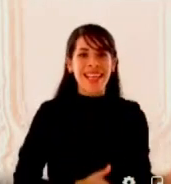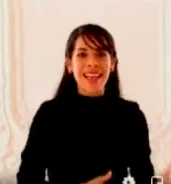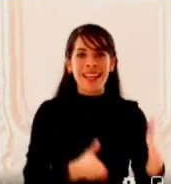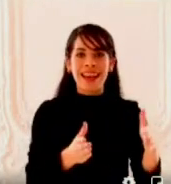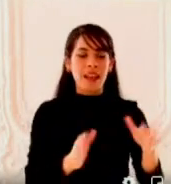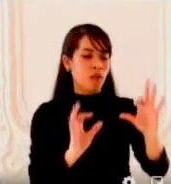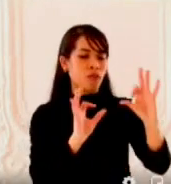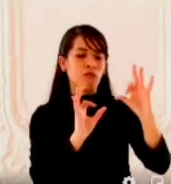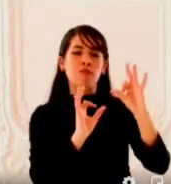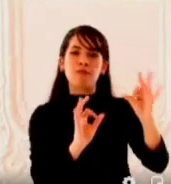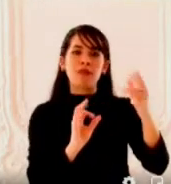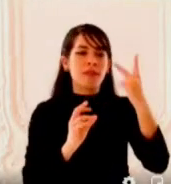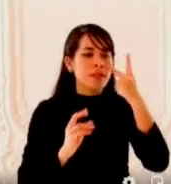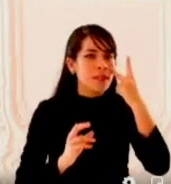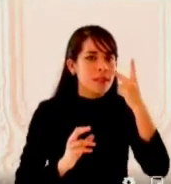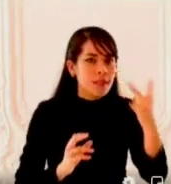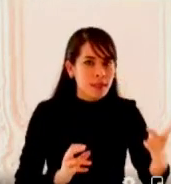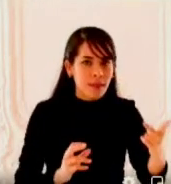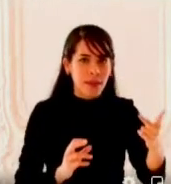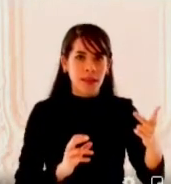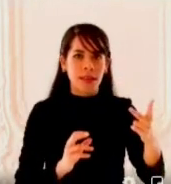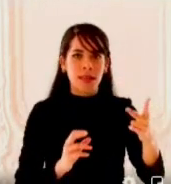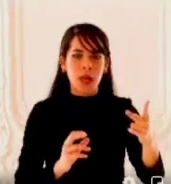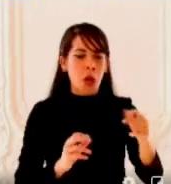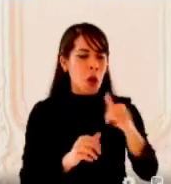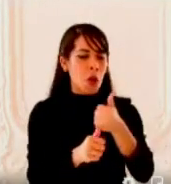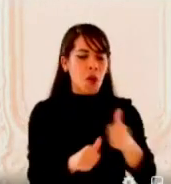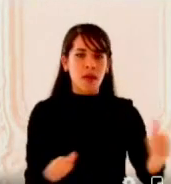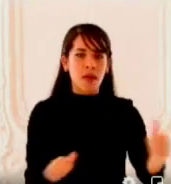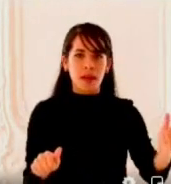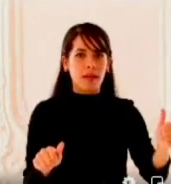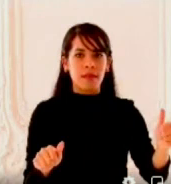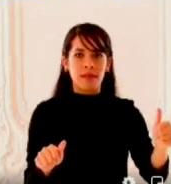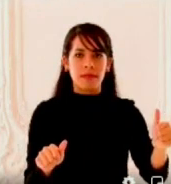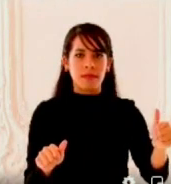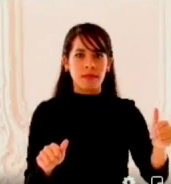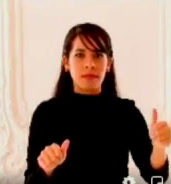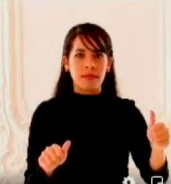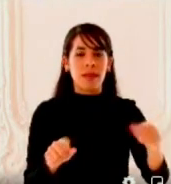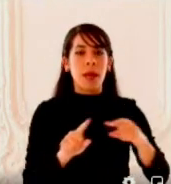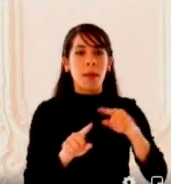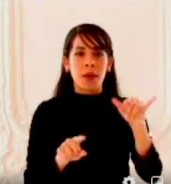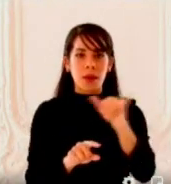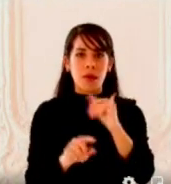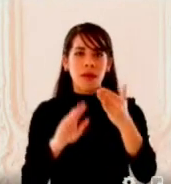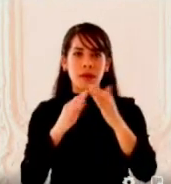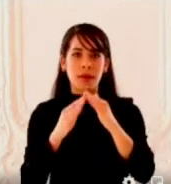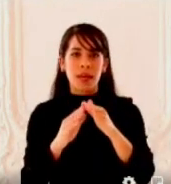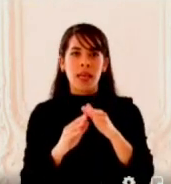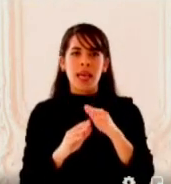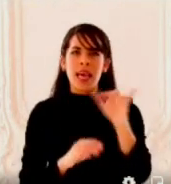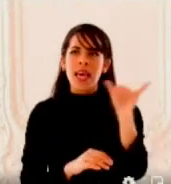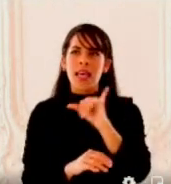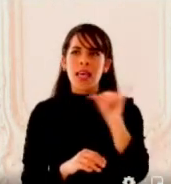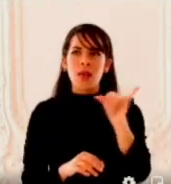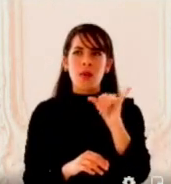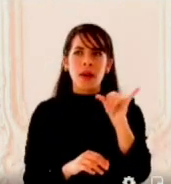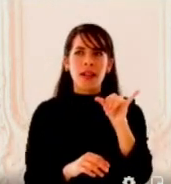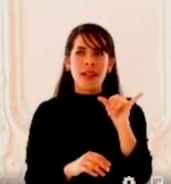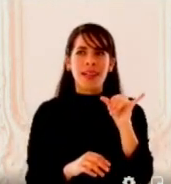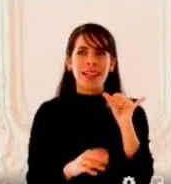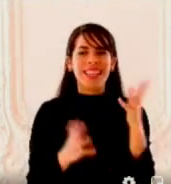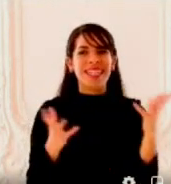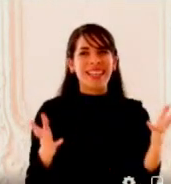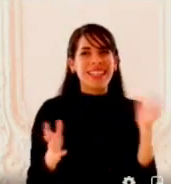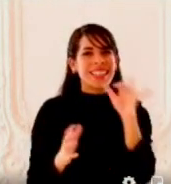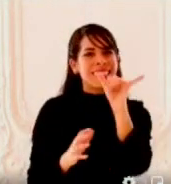en buen estado. Las municipales siempre están a cargo de los municipios. Okay, finalmente. Y por cierto, porque es